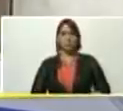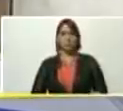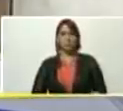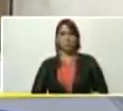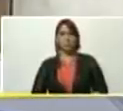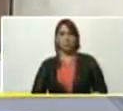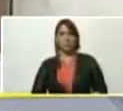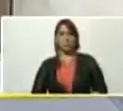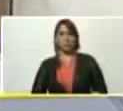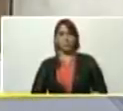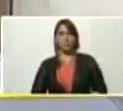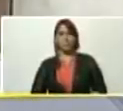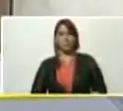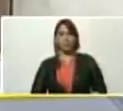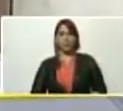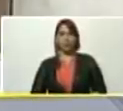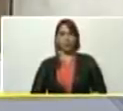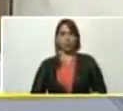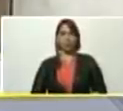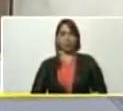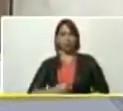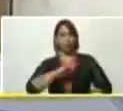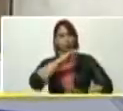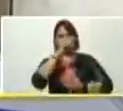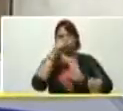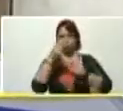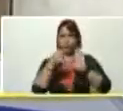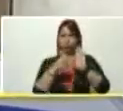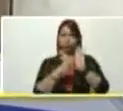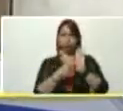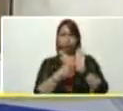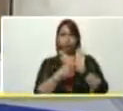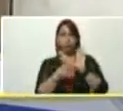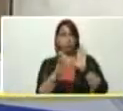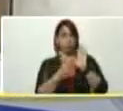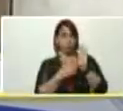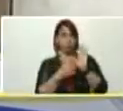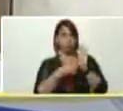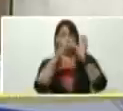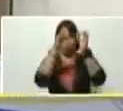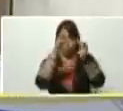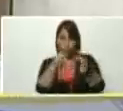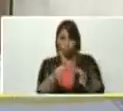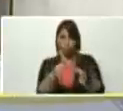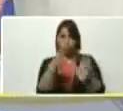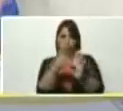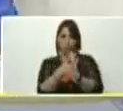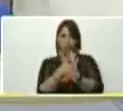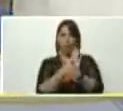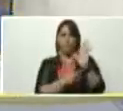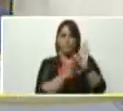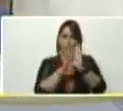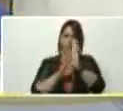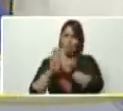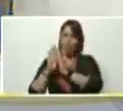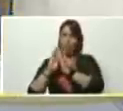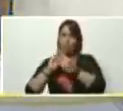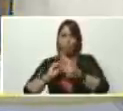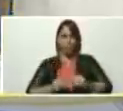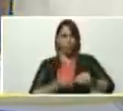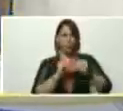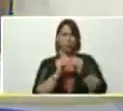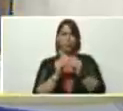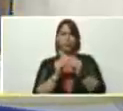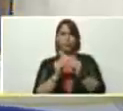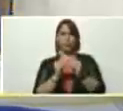Dentro de un clima general verdadero, real, de recuperación. Por ahí